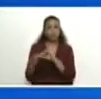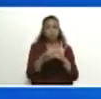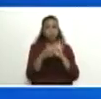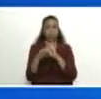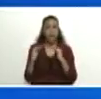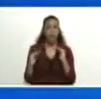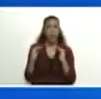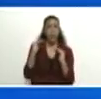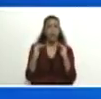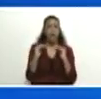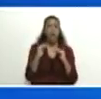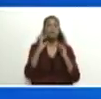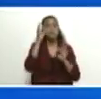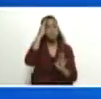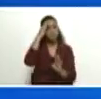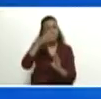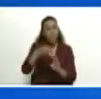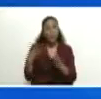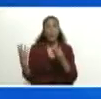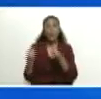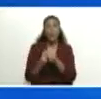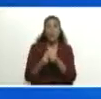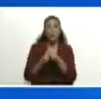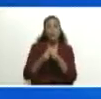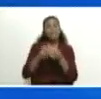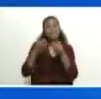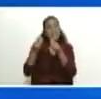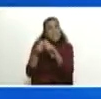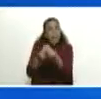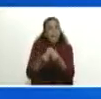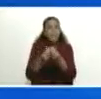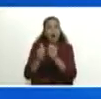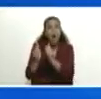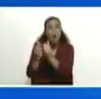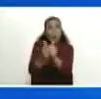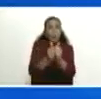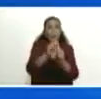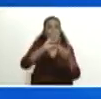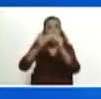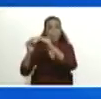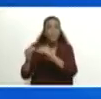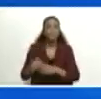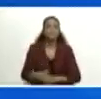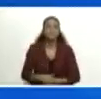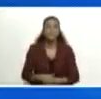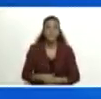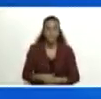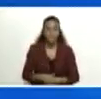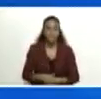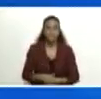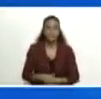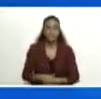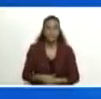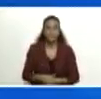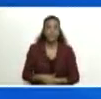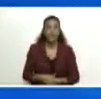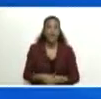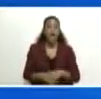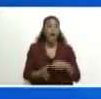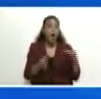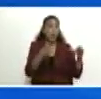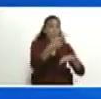complementaria, siempre con el pueblo, siempre con el poder popular, siempre. Alfa y